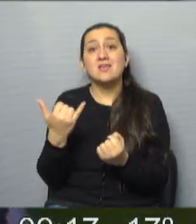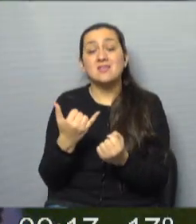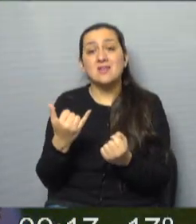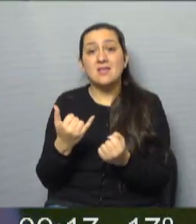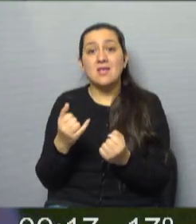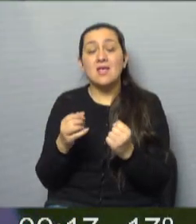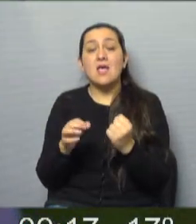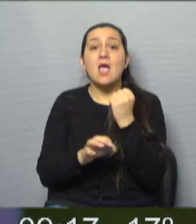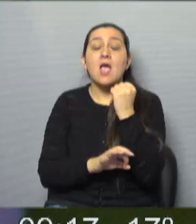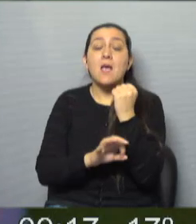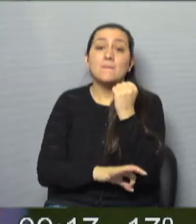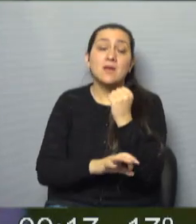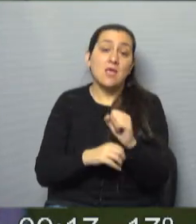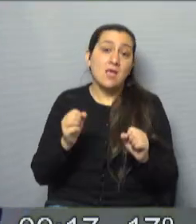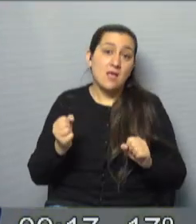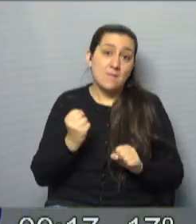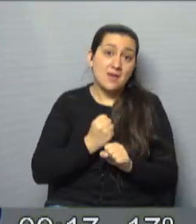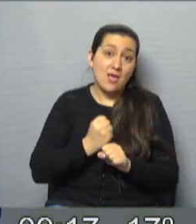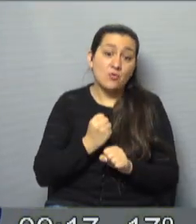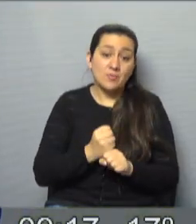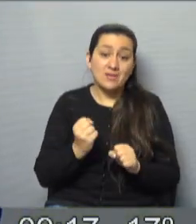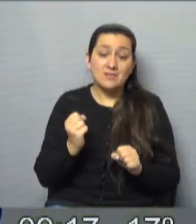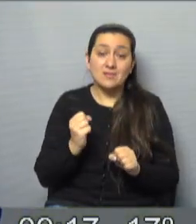a trabajarlos como Uber. Esas personas